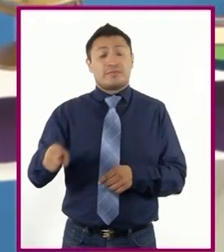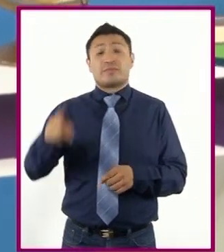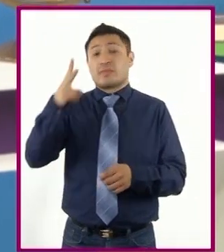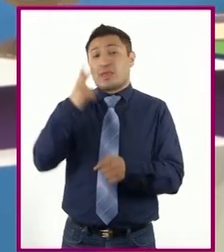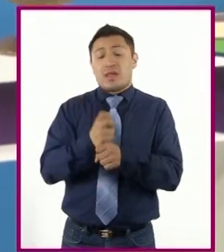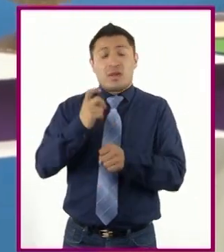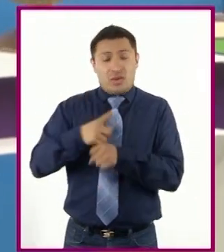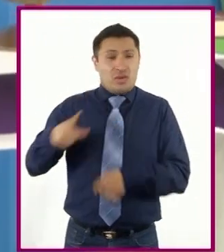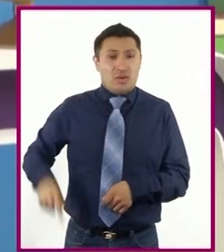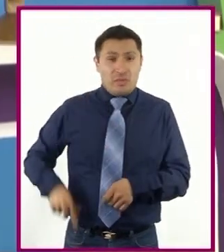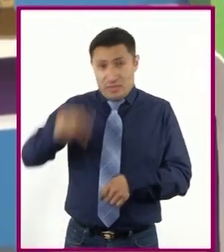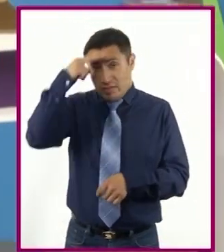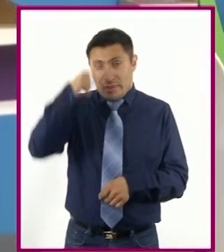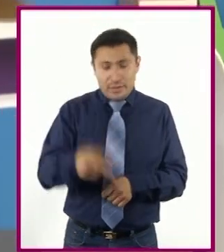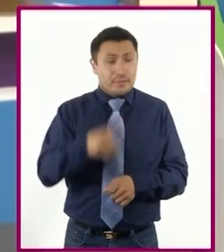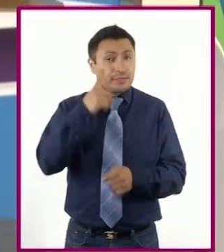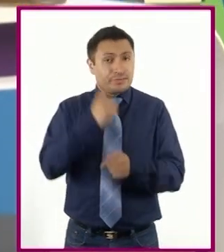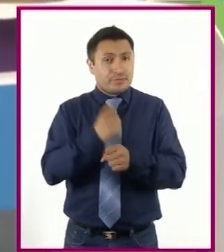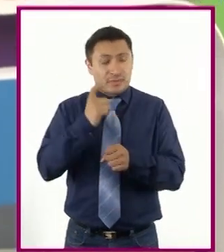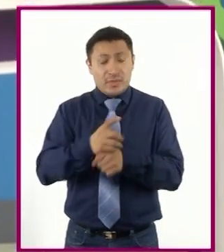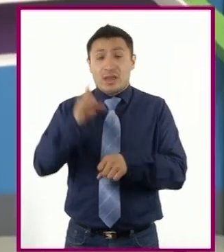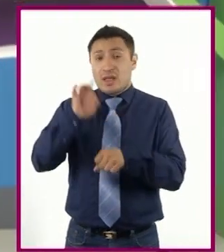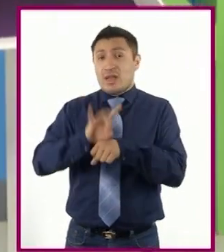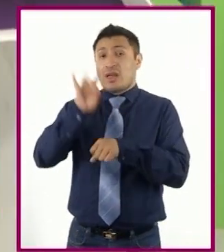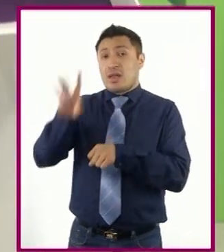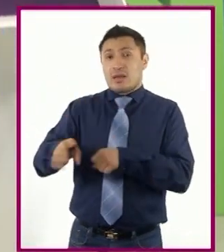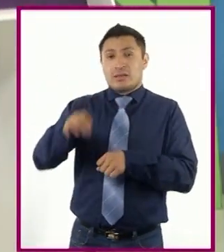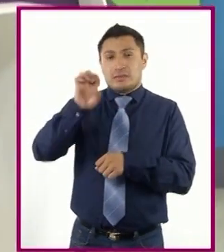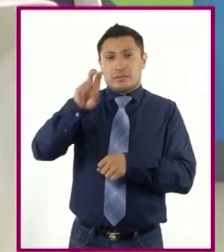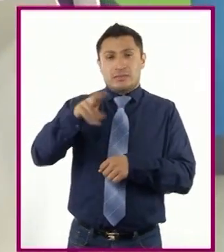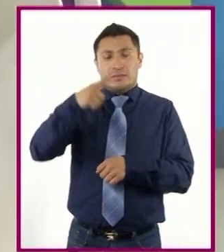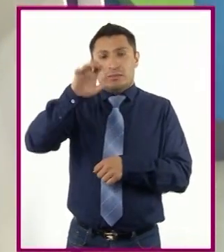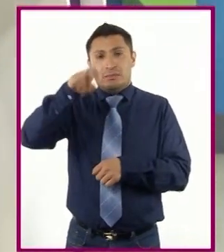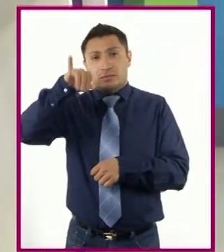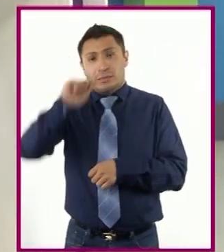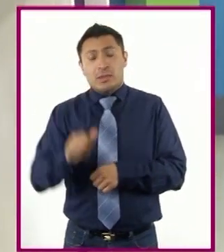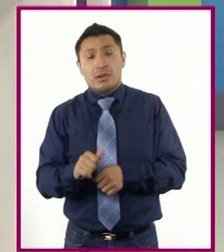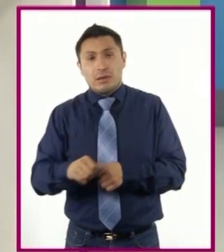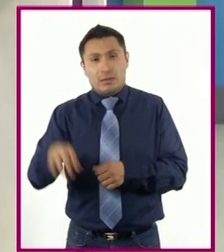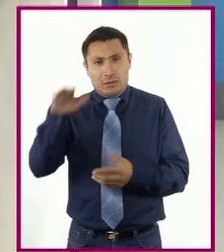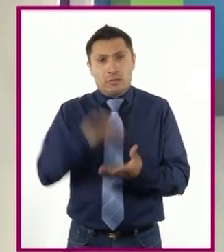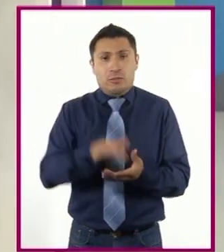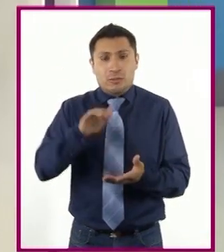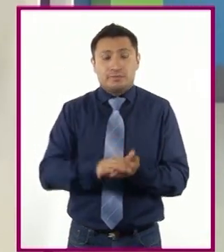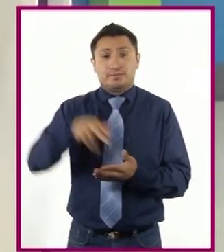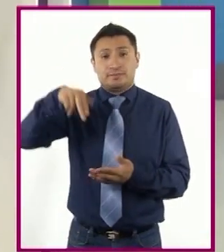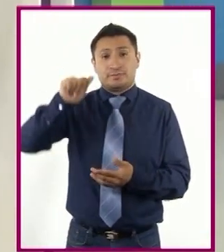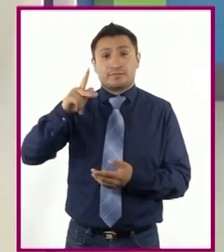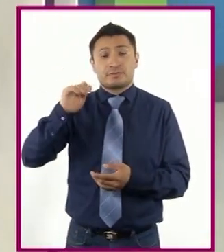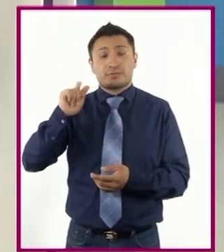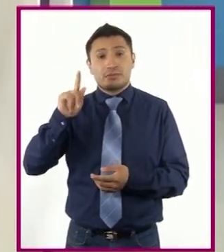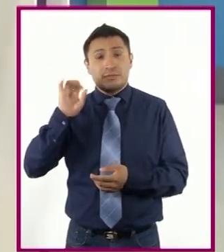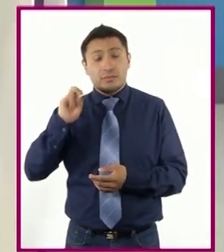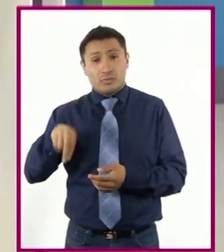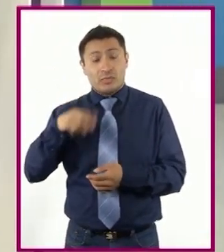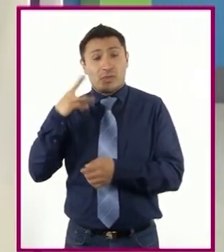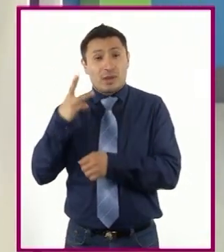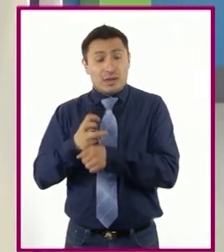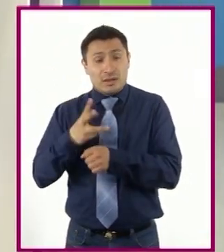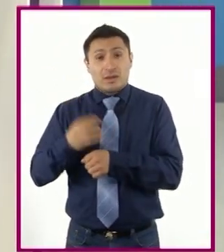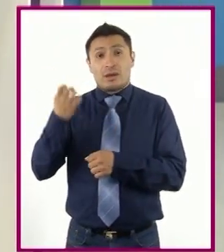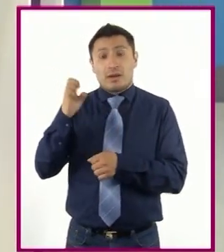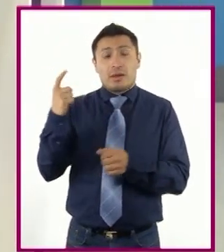Imperio Mexicano. La primera fue dirigida a Eugenia de Montijo, esposa de Napoleón III, en enero